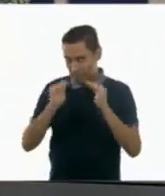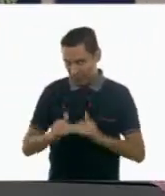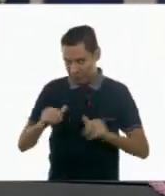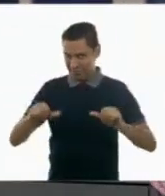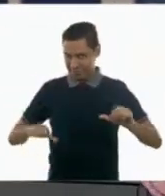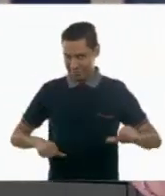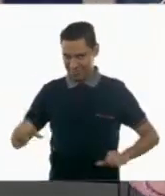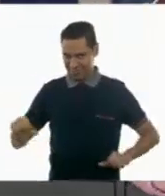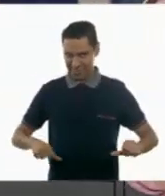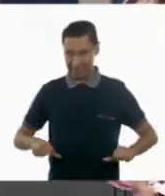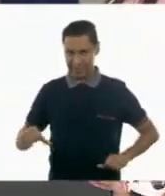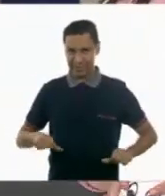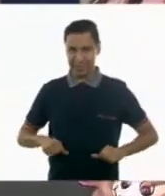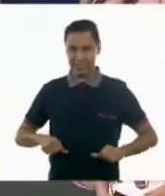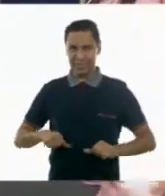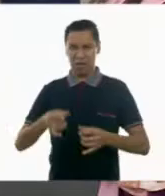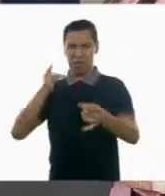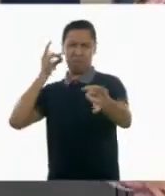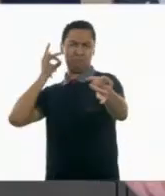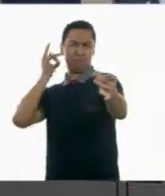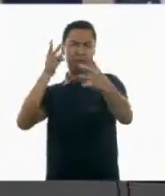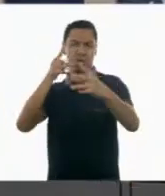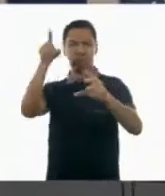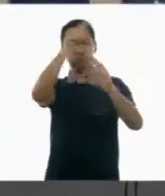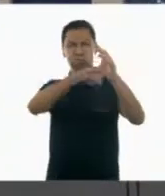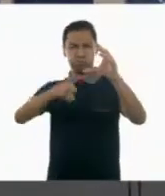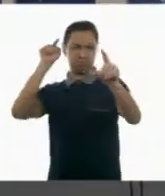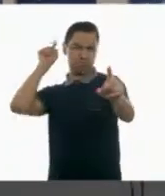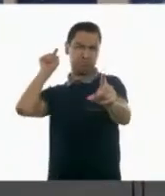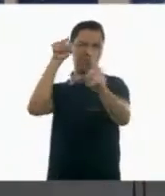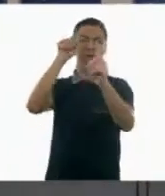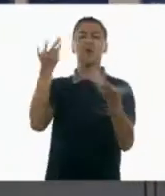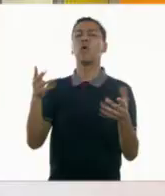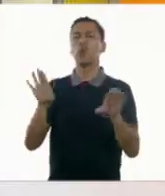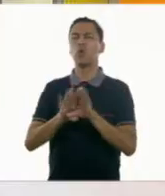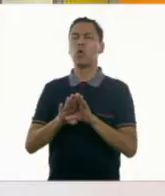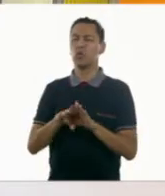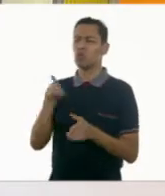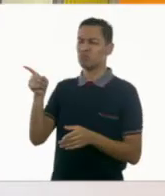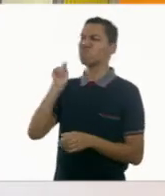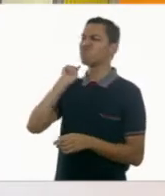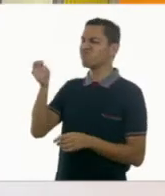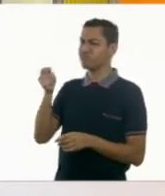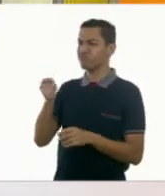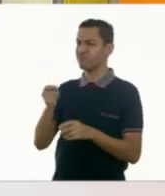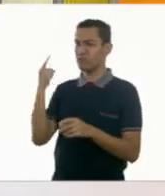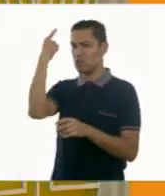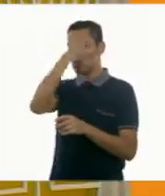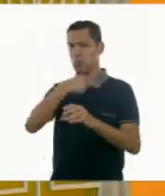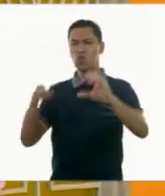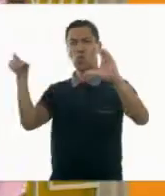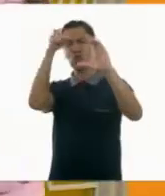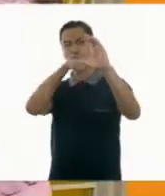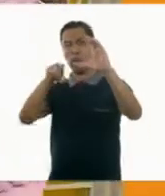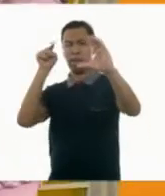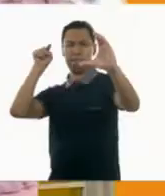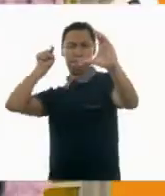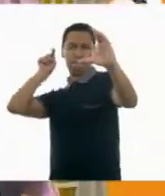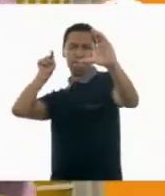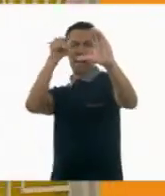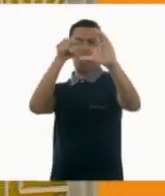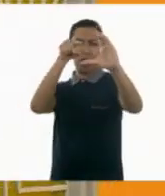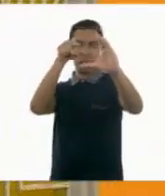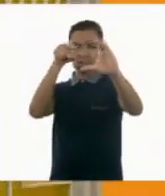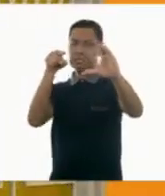Va. Se llama tiro al blanco. Ok. Ok, ¿a qué te suena tiro al blanco? A que tengo que darle en el centro a